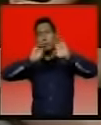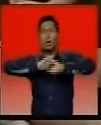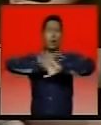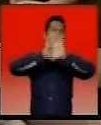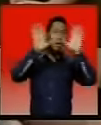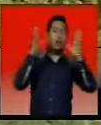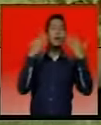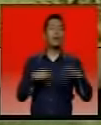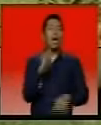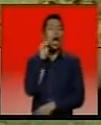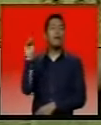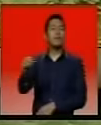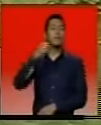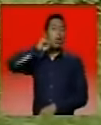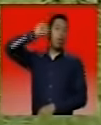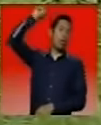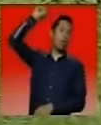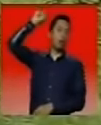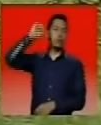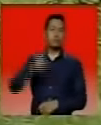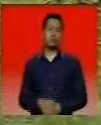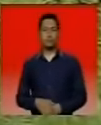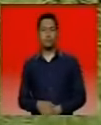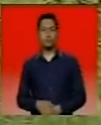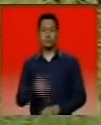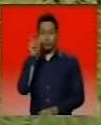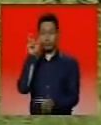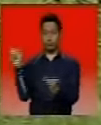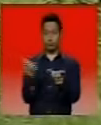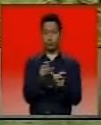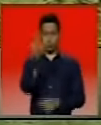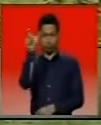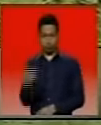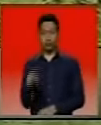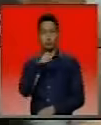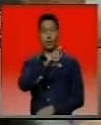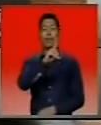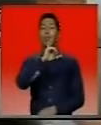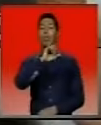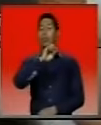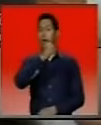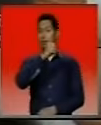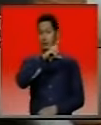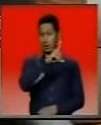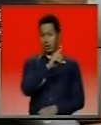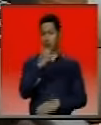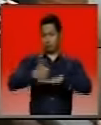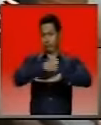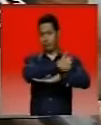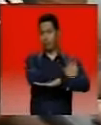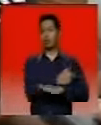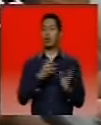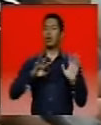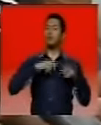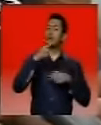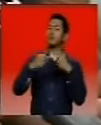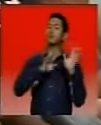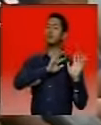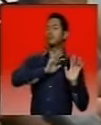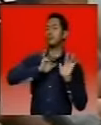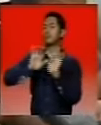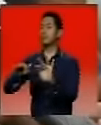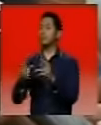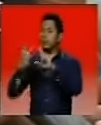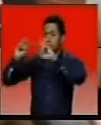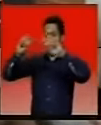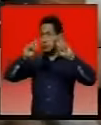corrió el rumor. El fiscal y agentes de DINASET se hicieron presentes en el lugar. Se mandará a hacer las experticias correspondientes, se dispondrá que se